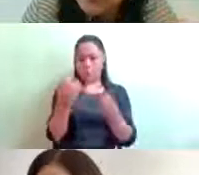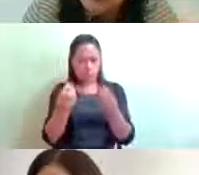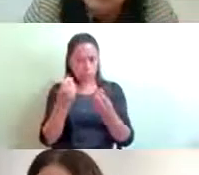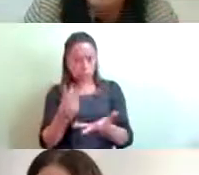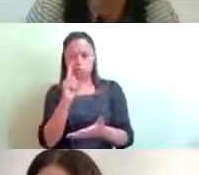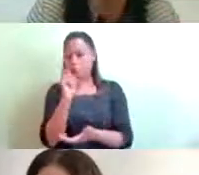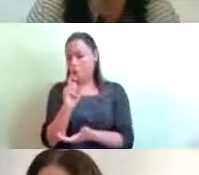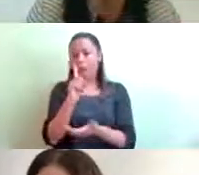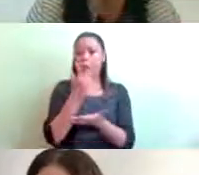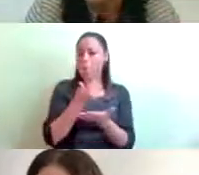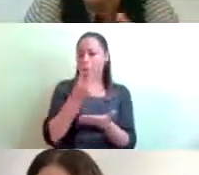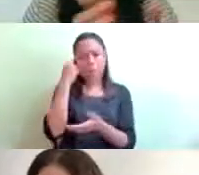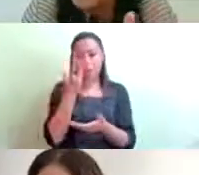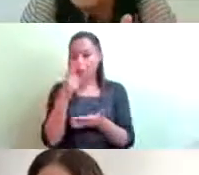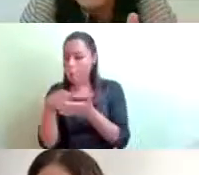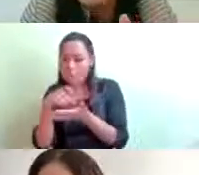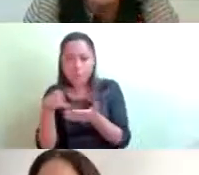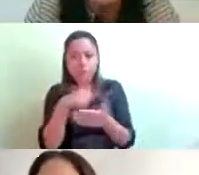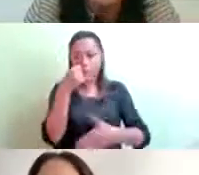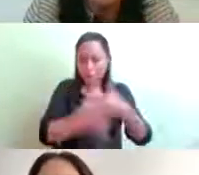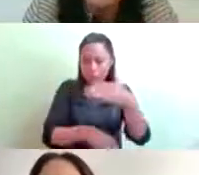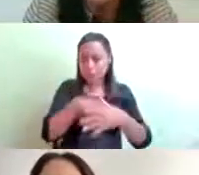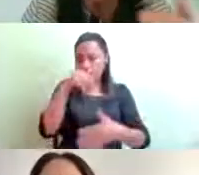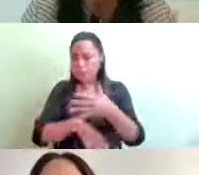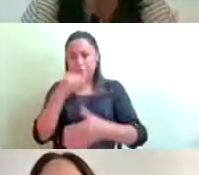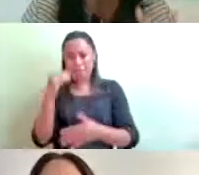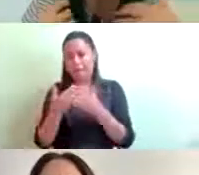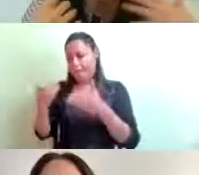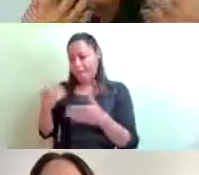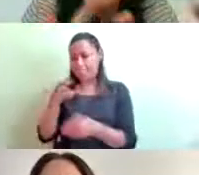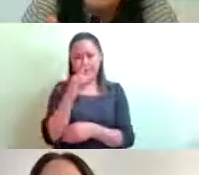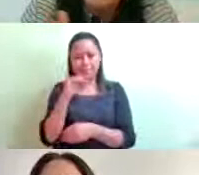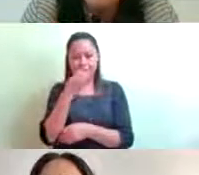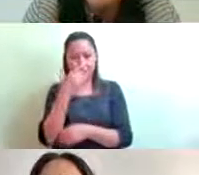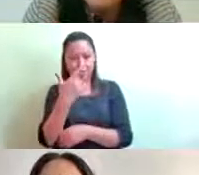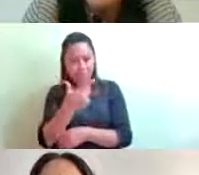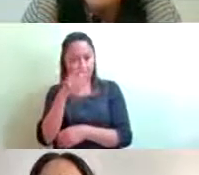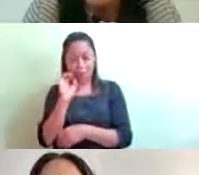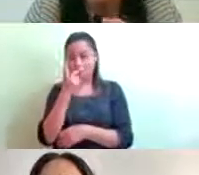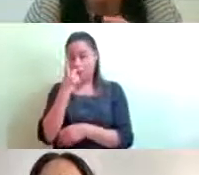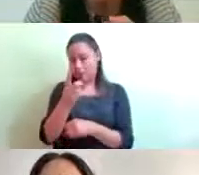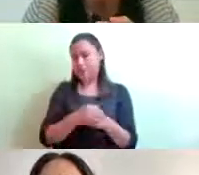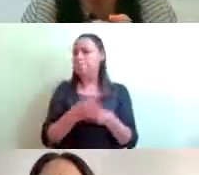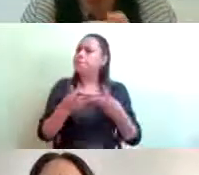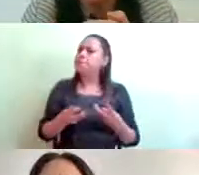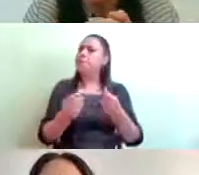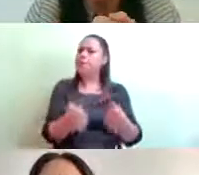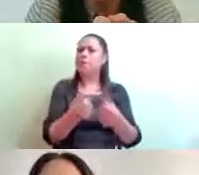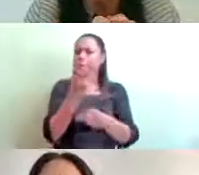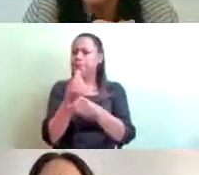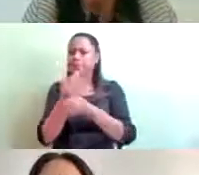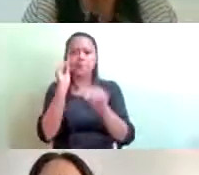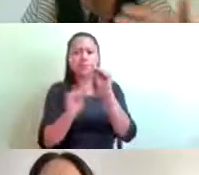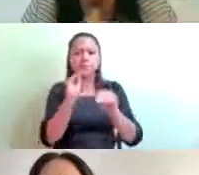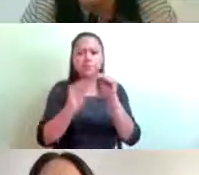muchísimos recursos económicos, como comentaba Diego hace un rato, no necesariamente el gasto en infraestructura